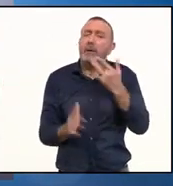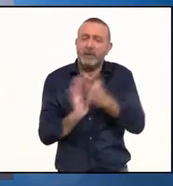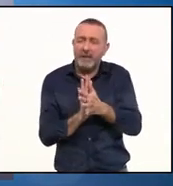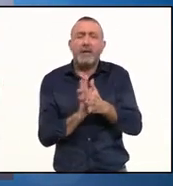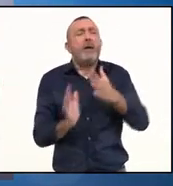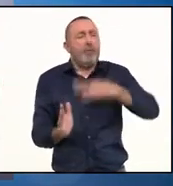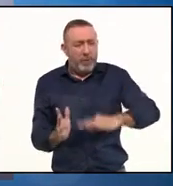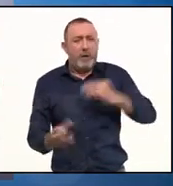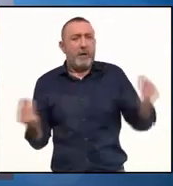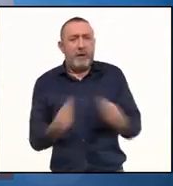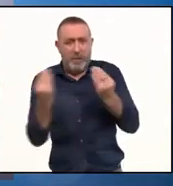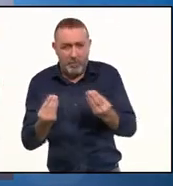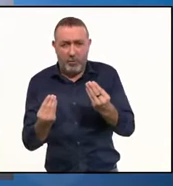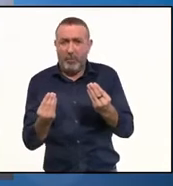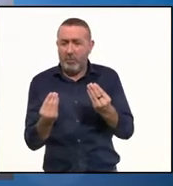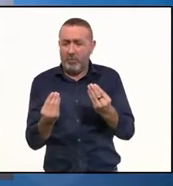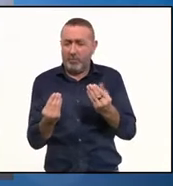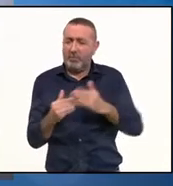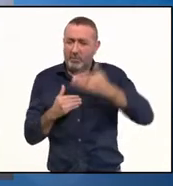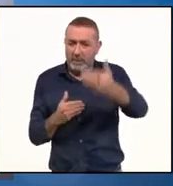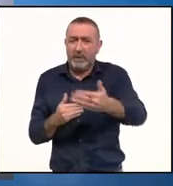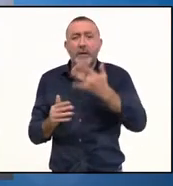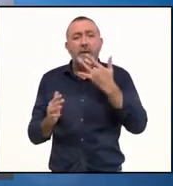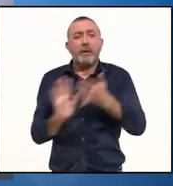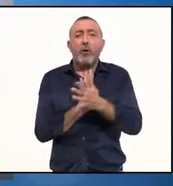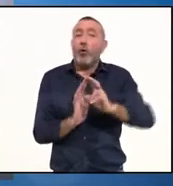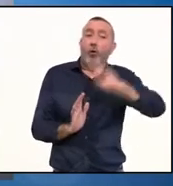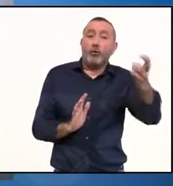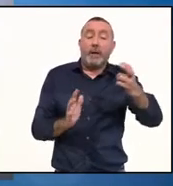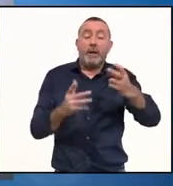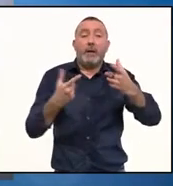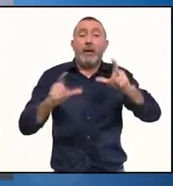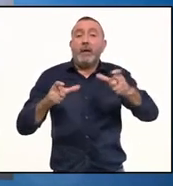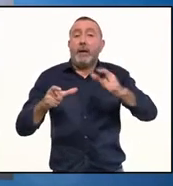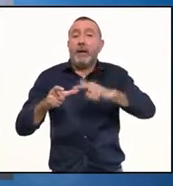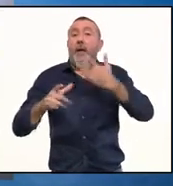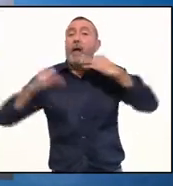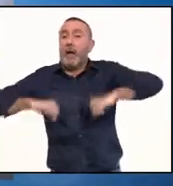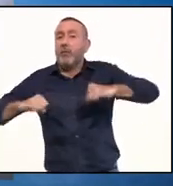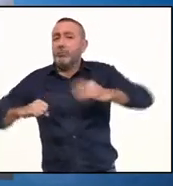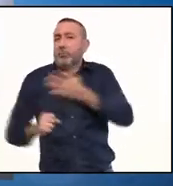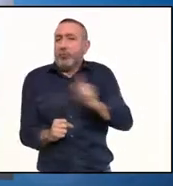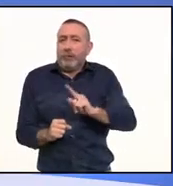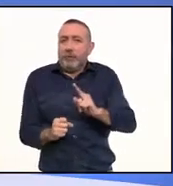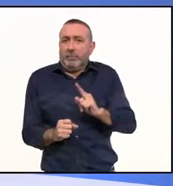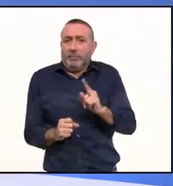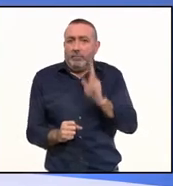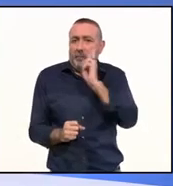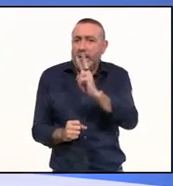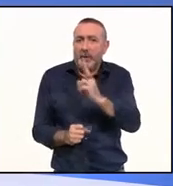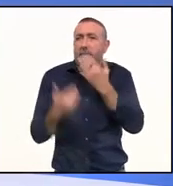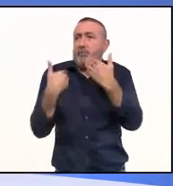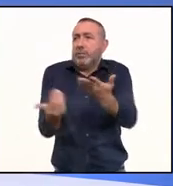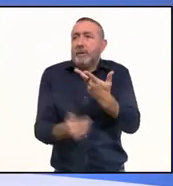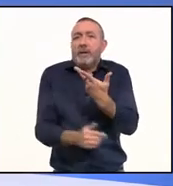siempre más difícil me parece luchar como tú decías contra una generación que no quiere ver la violencia de género una generación que no quiere ver que la vacuna